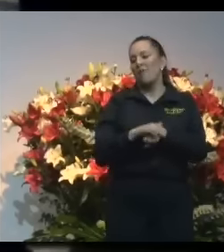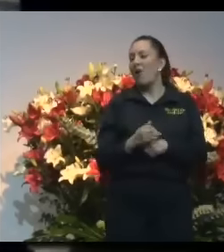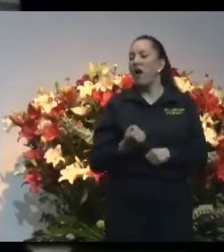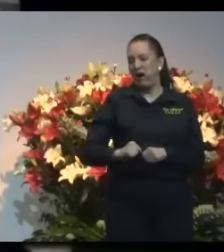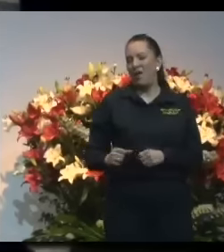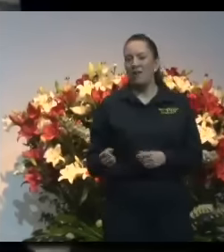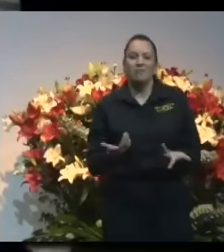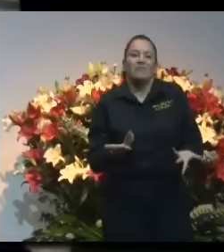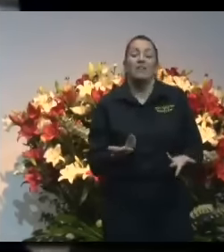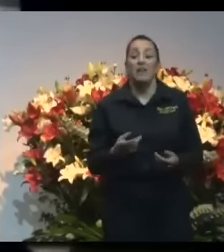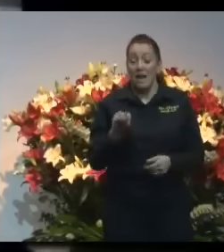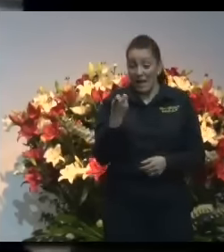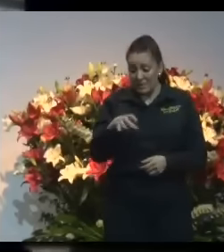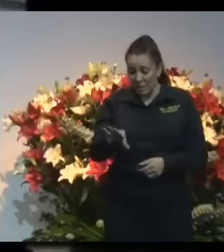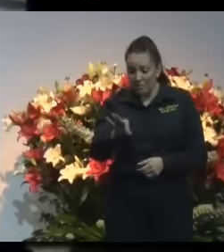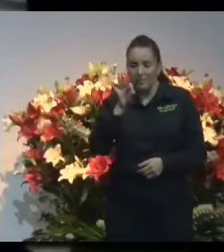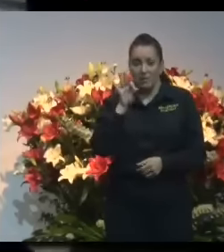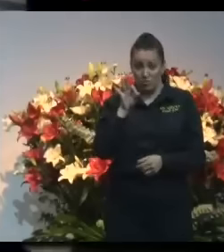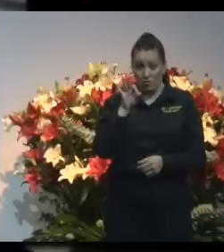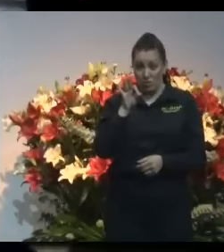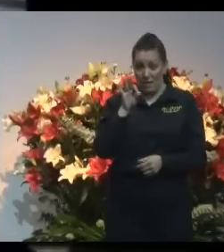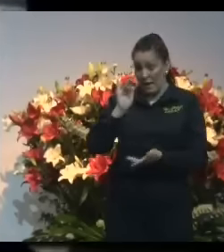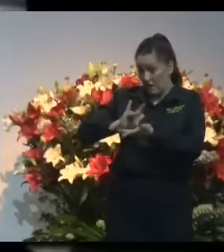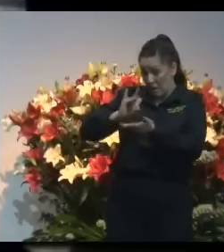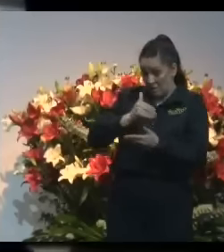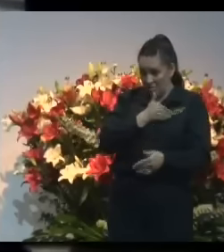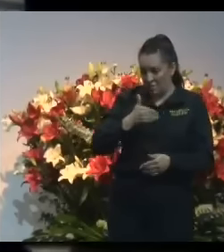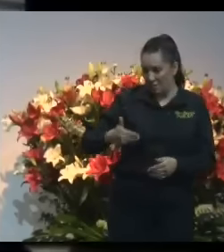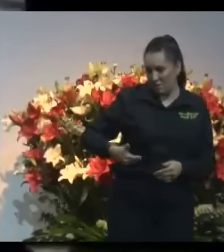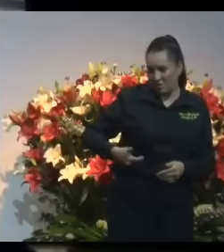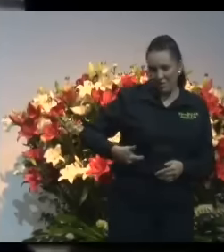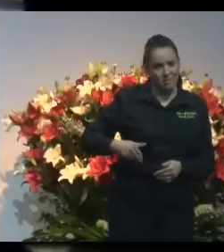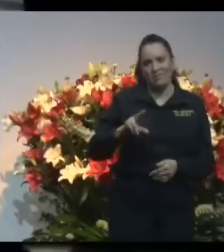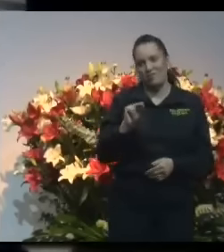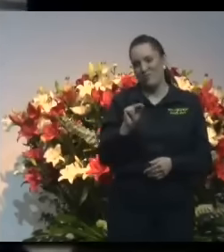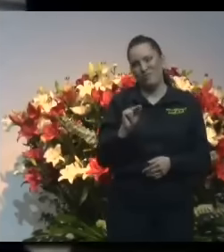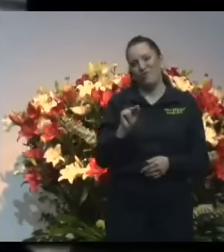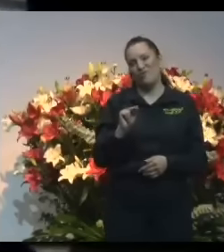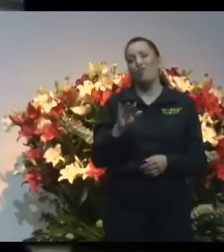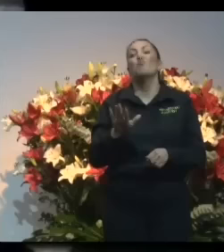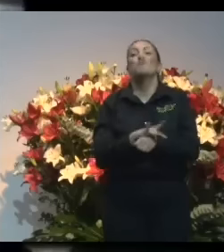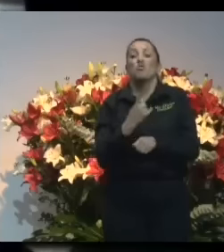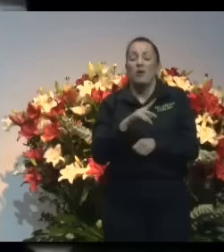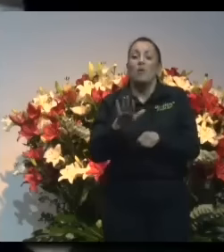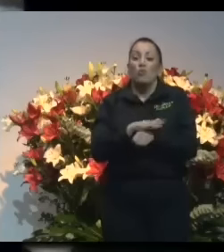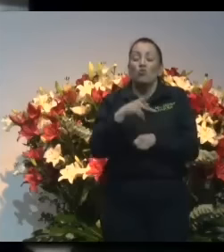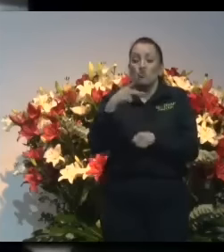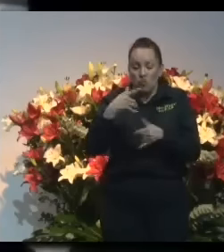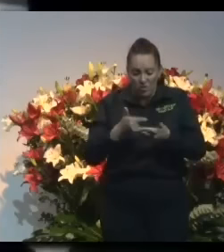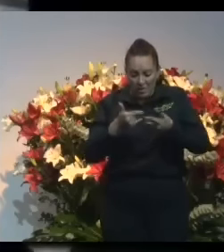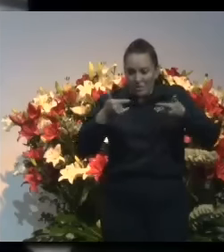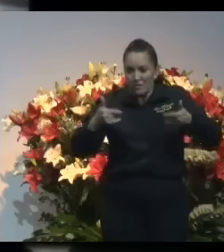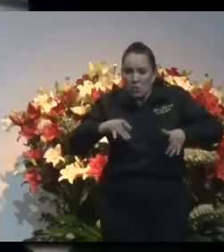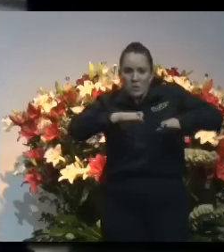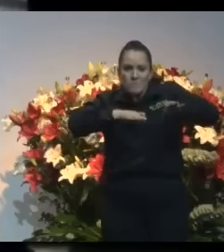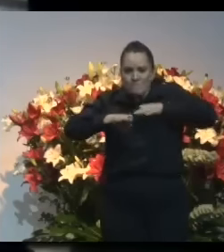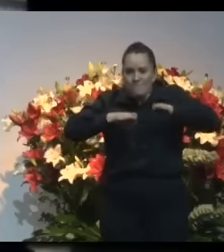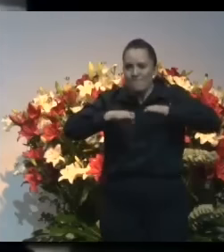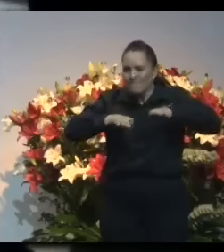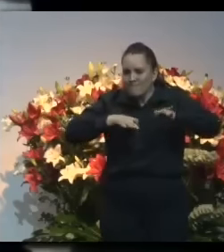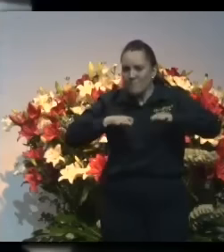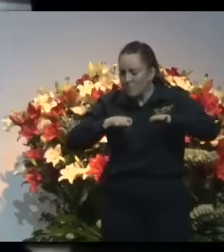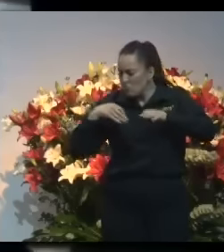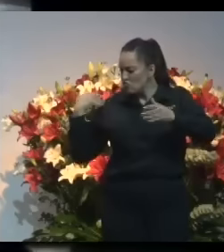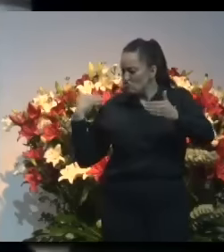deben al presidente. Se la deben a su trayectoria y se la deben, pues sobre todo, pues al poder de los ciudadanos. Eso es lo que yo